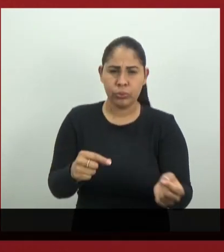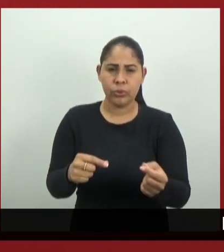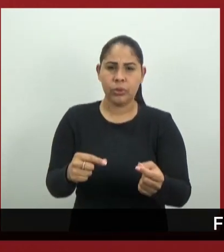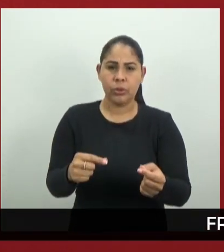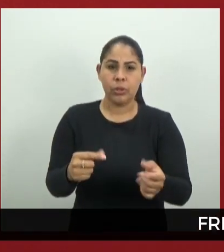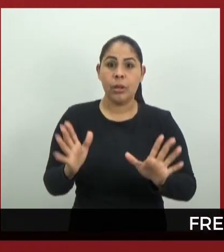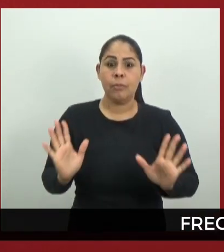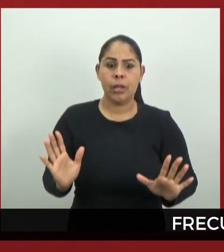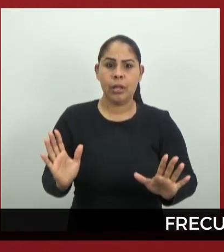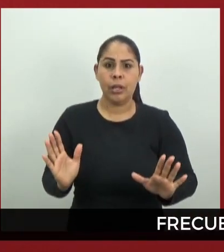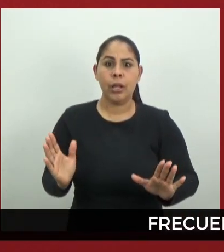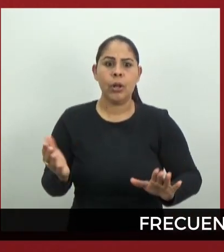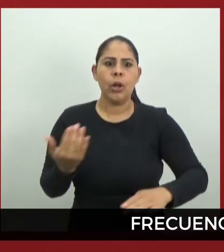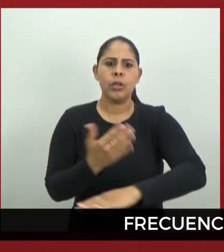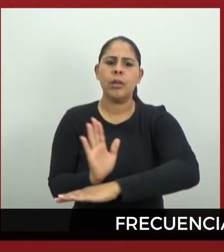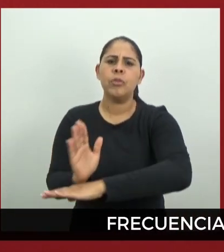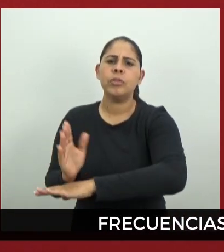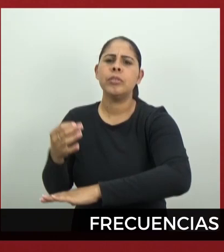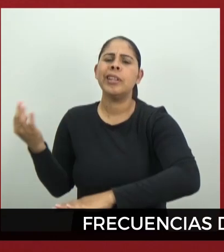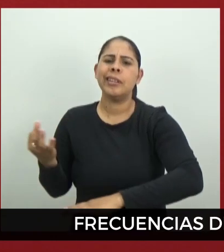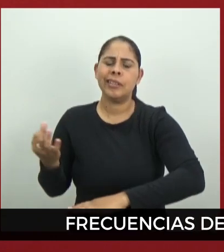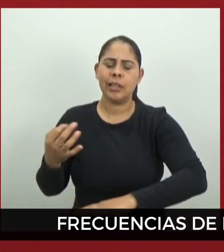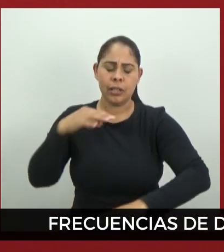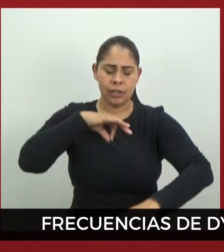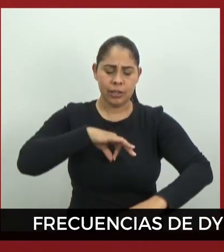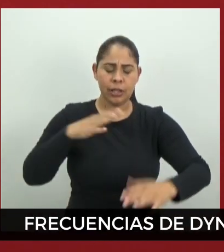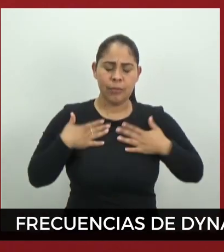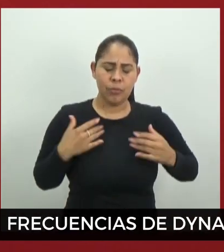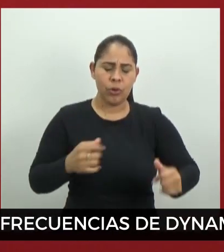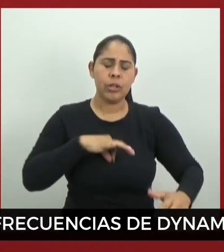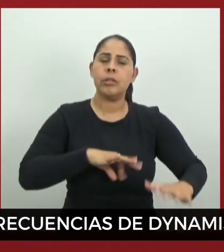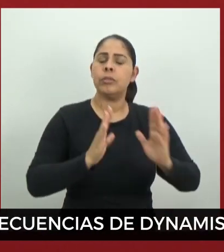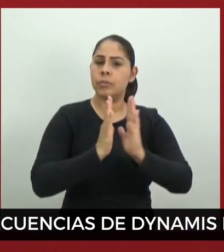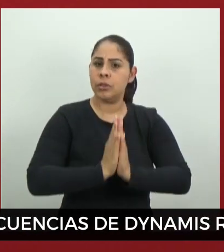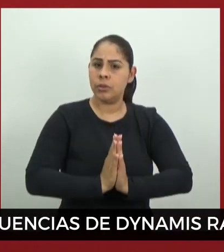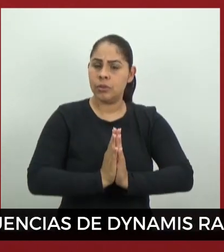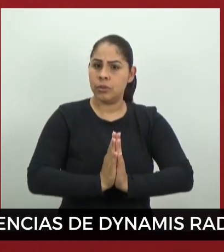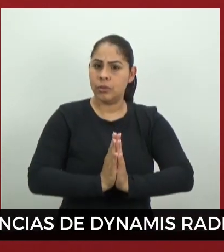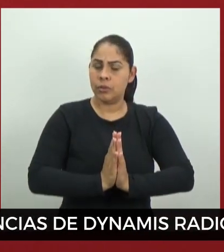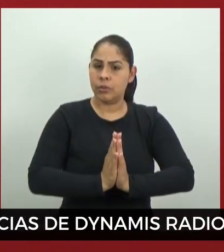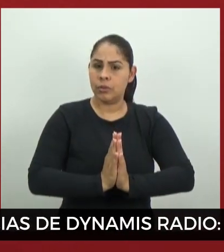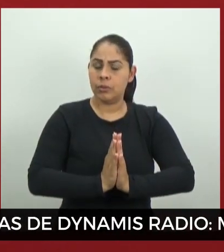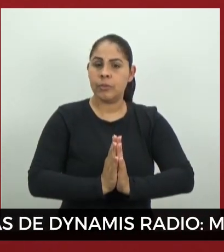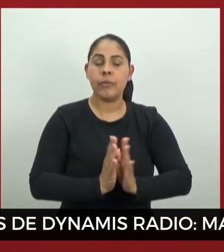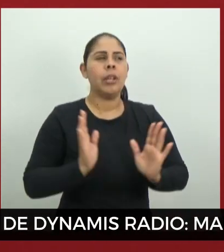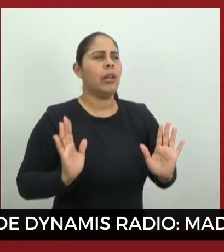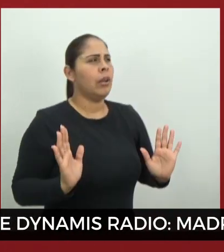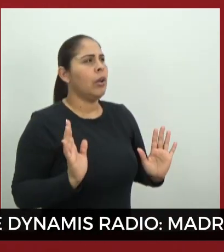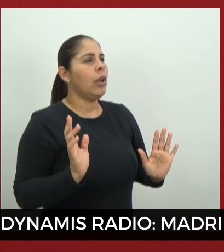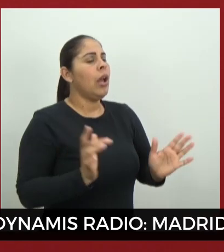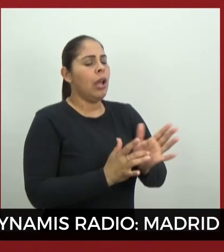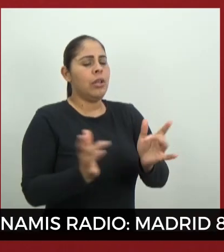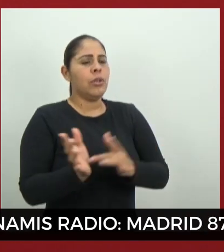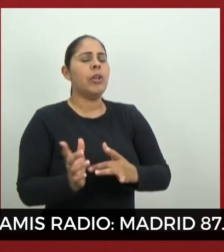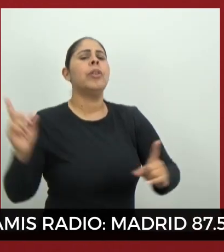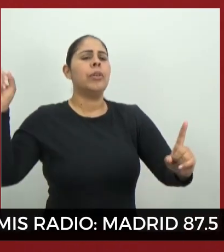demostración del poder del Espíritu Santo. Jesucristo viene y dice, ¿qué estás hablando? Y